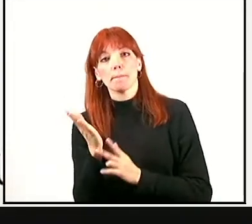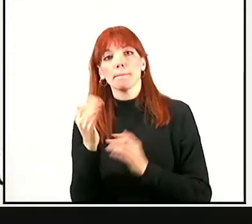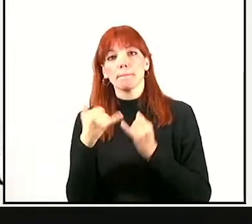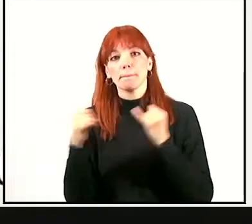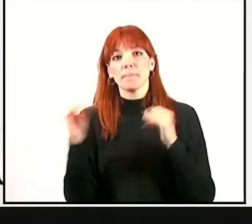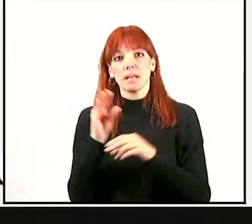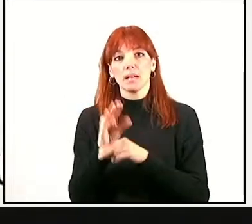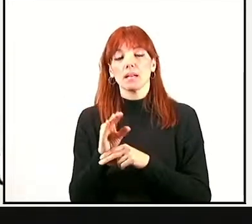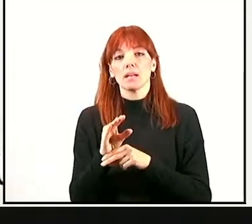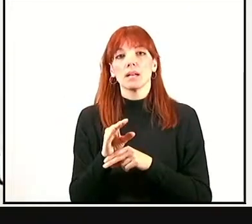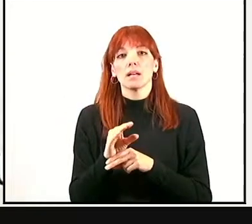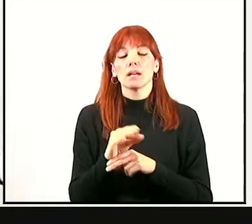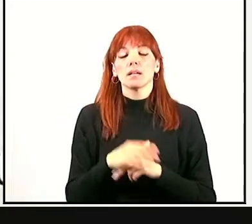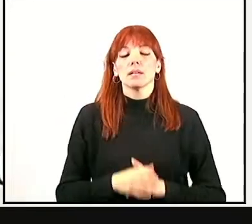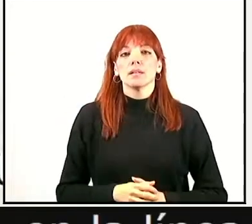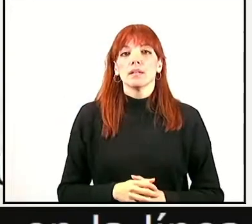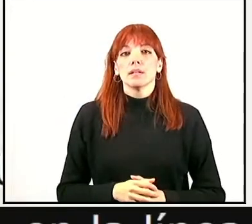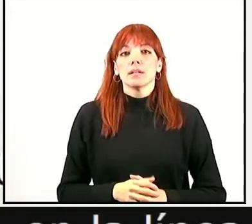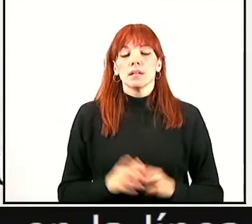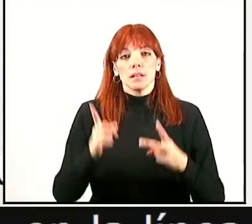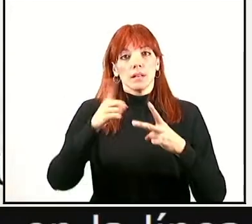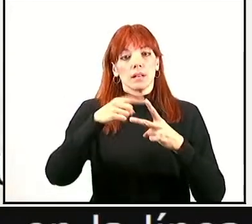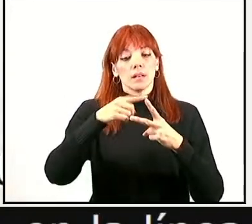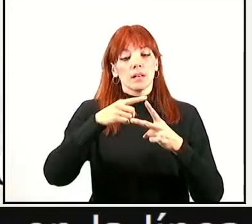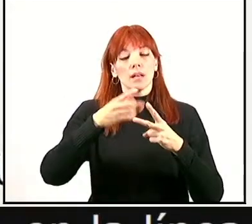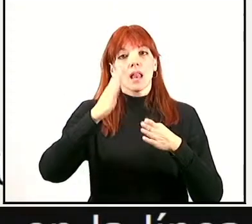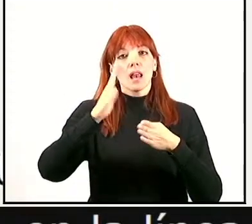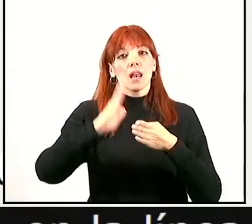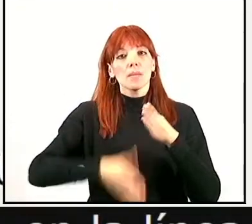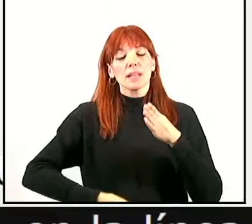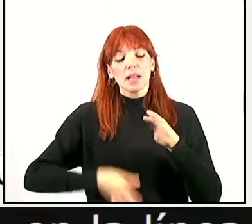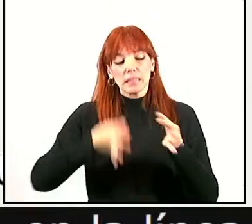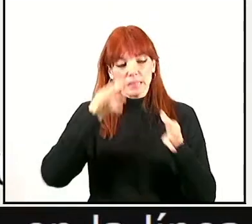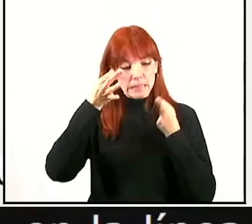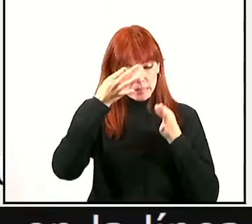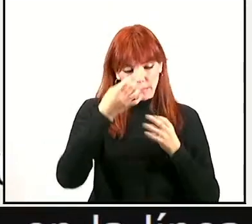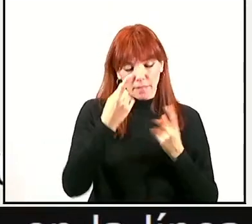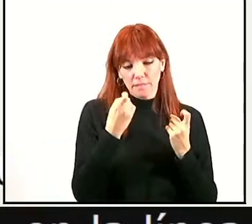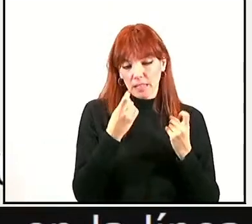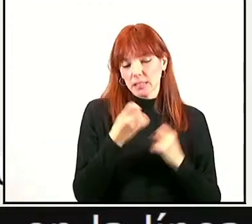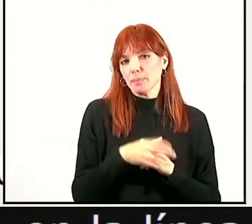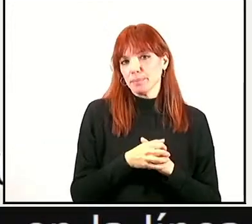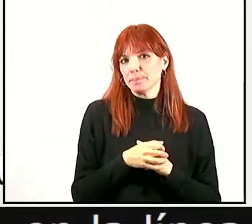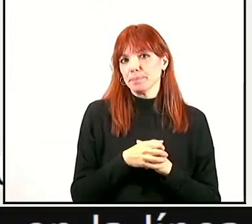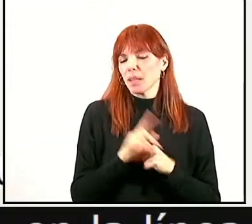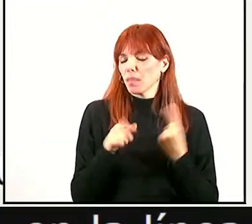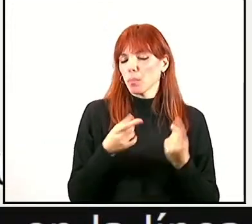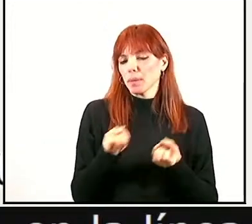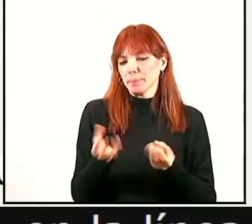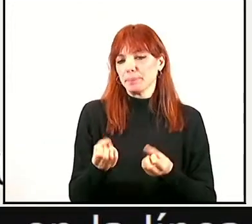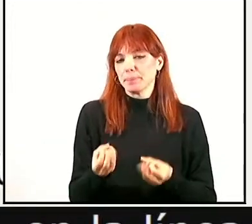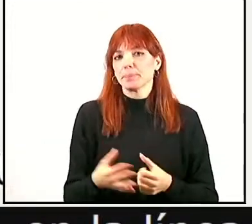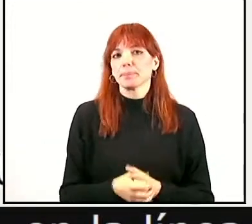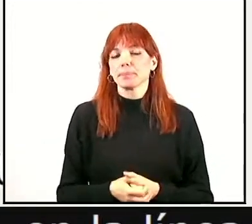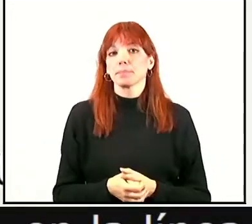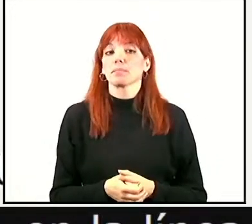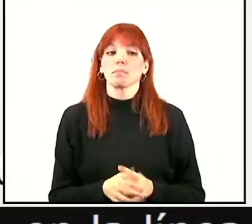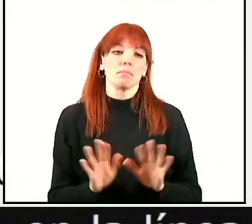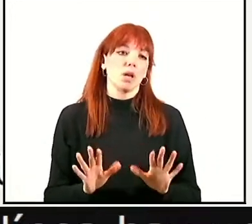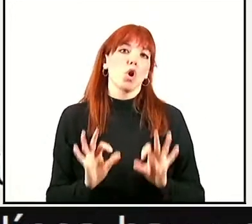euros. En la otra línea hay un límite, lo tengo que verificar exactamente cuándo es. Te doy el dato exacto, ¿vale? Pero,